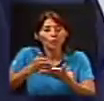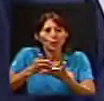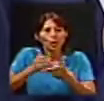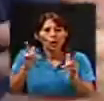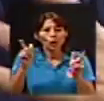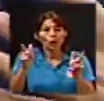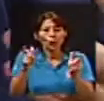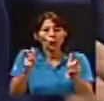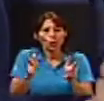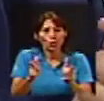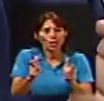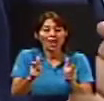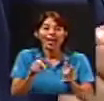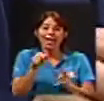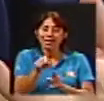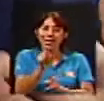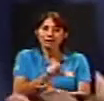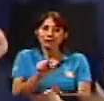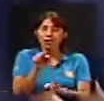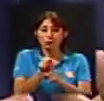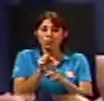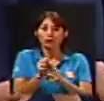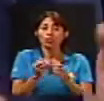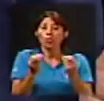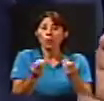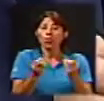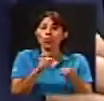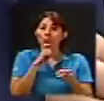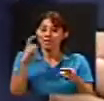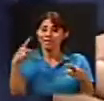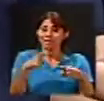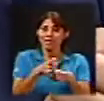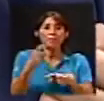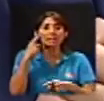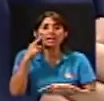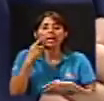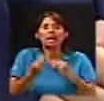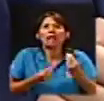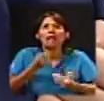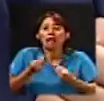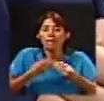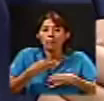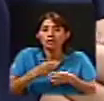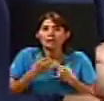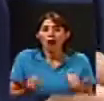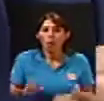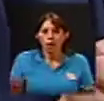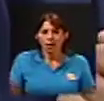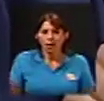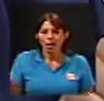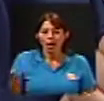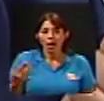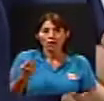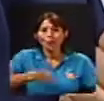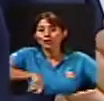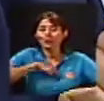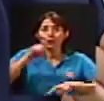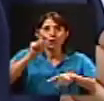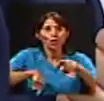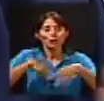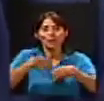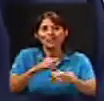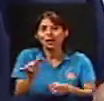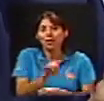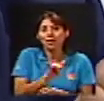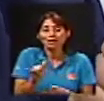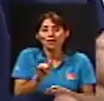mermando y nos pone en una situación bastante compleja de pensar qué hacemos ahora, porque ya no podemos volver a hacer el mismo